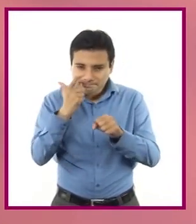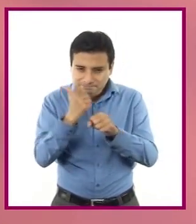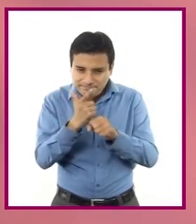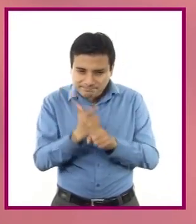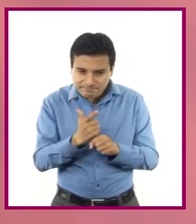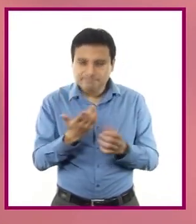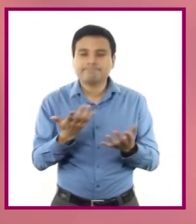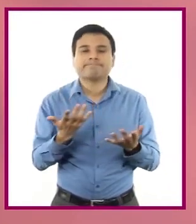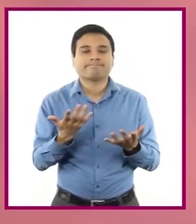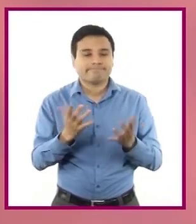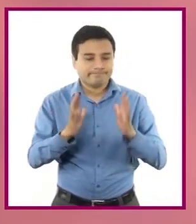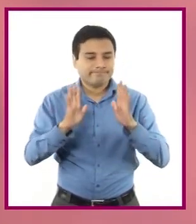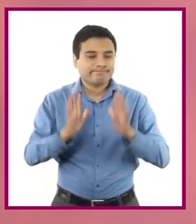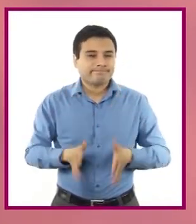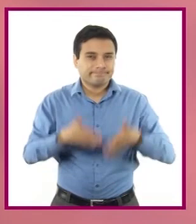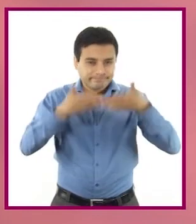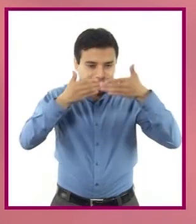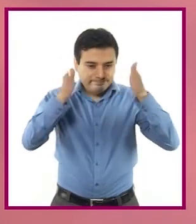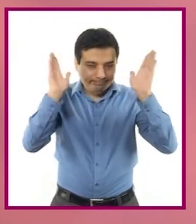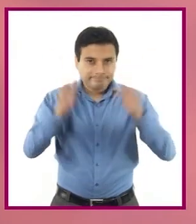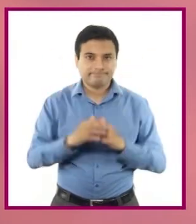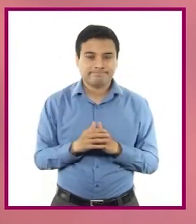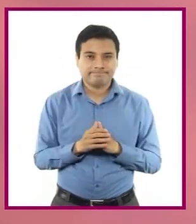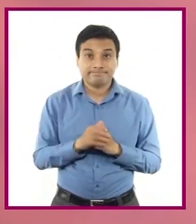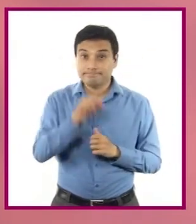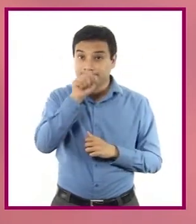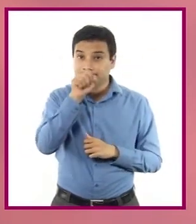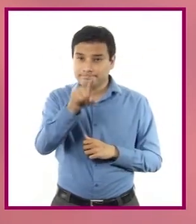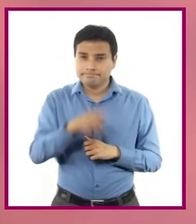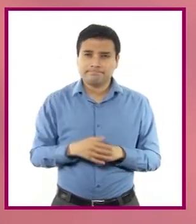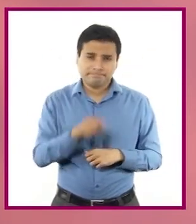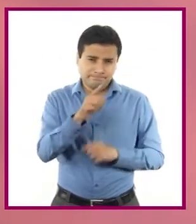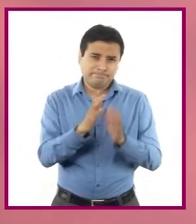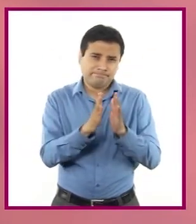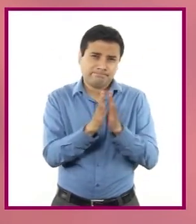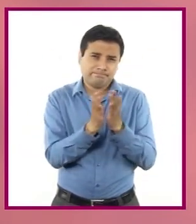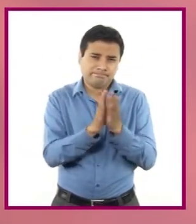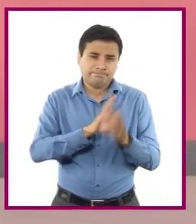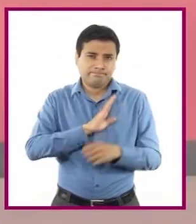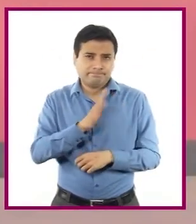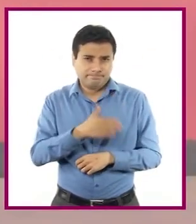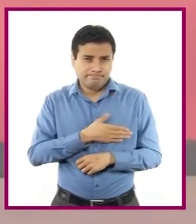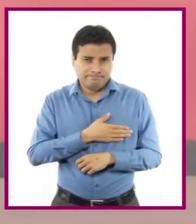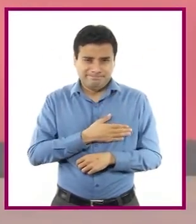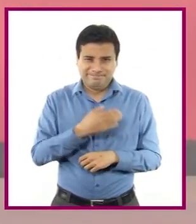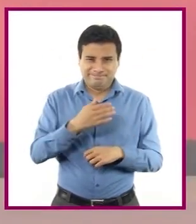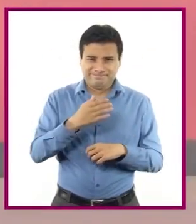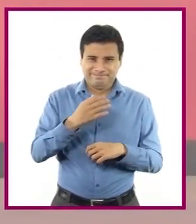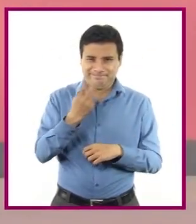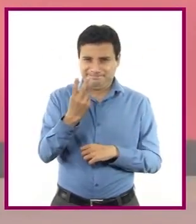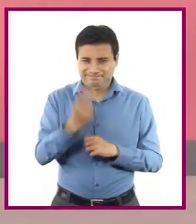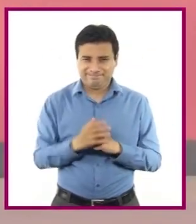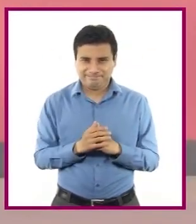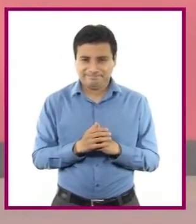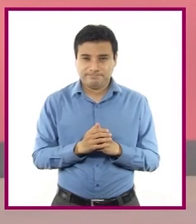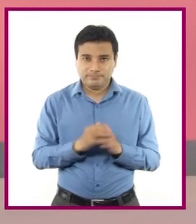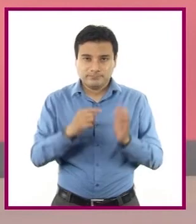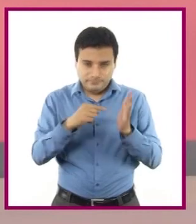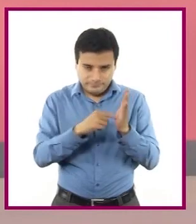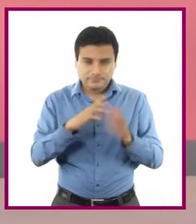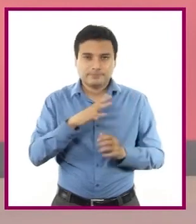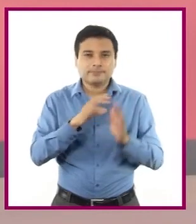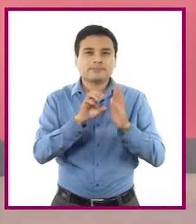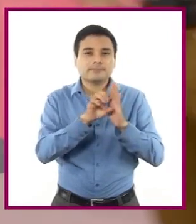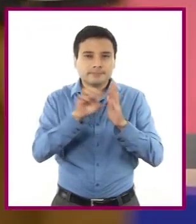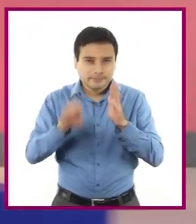punto de vista o que se contradigan. Además, pueden buscar en su libro de texto de lengua materna de segundo grado otros ejemplos para reforzar